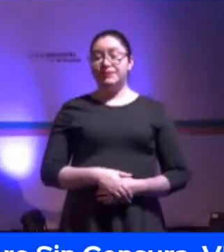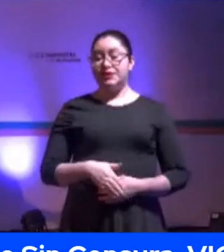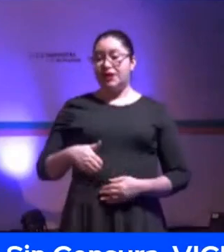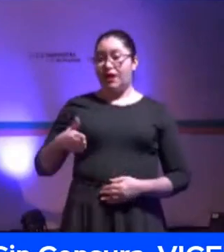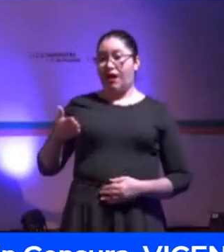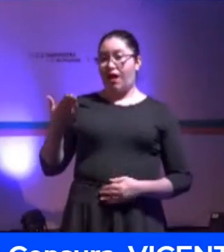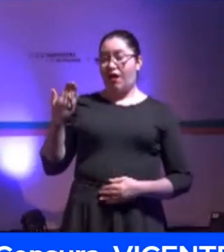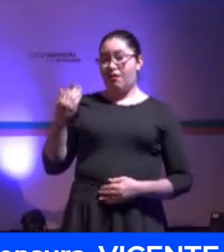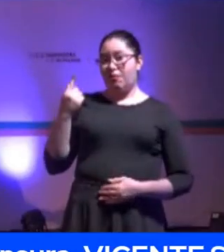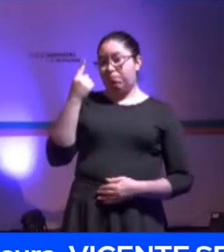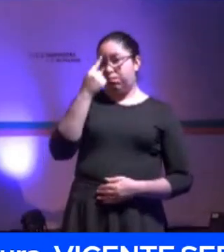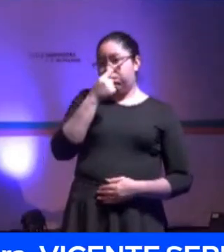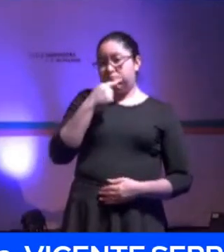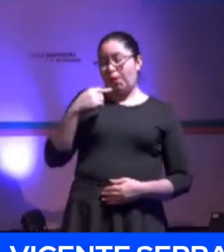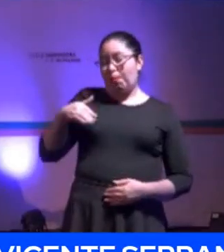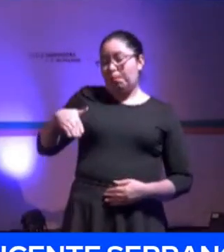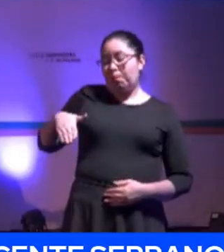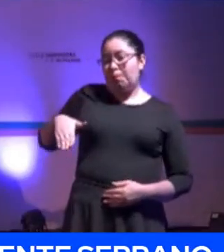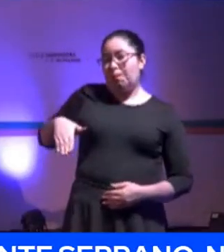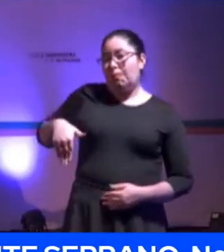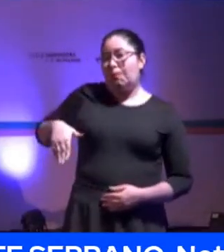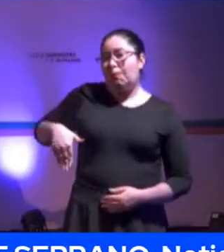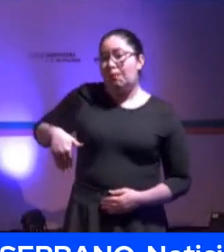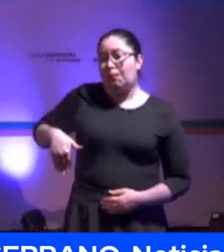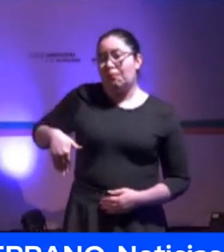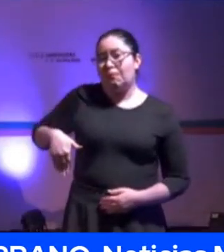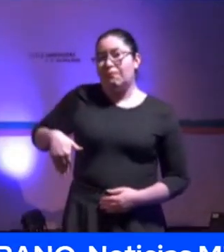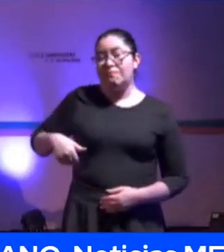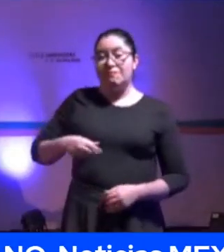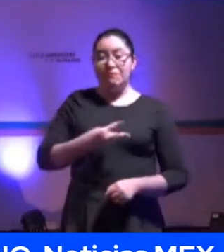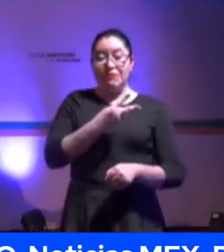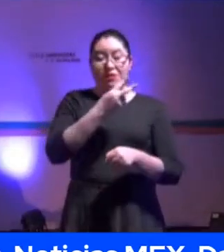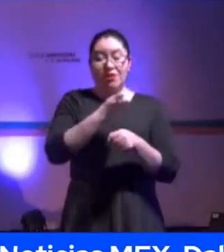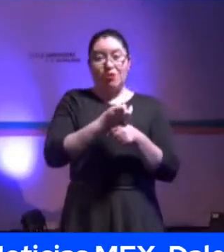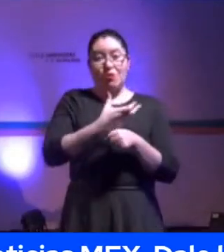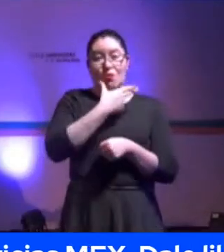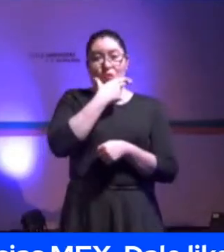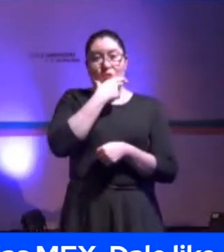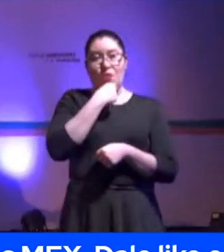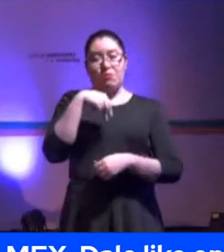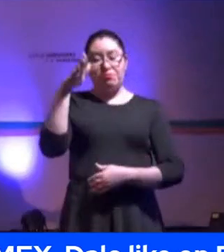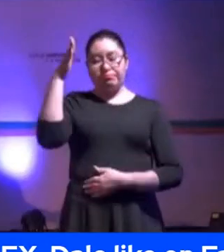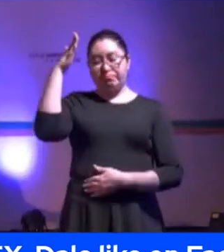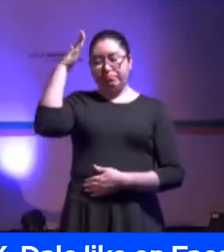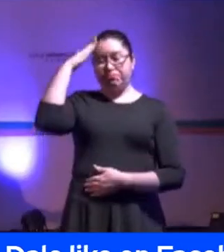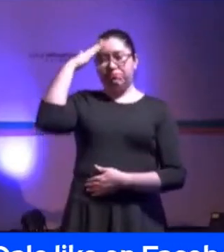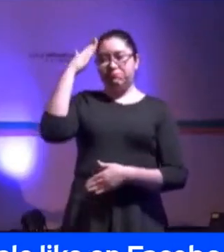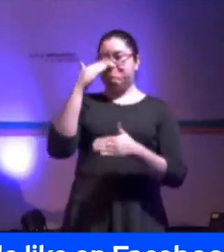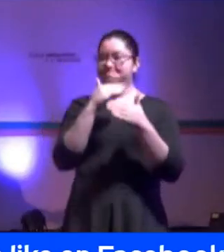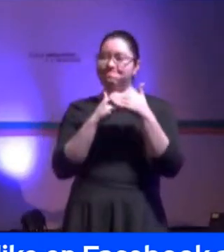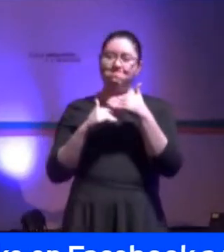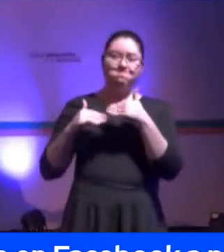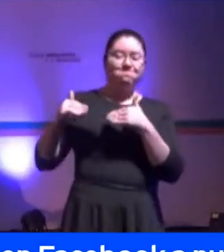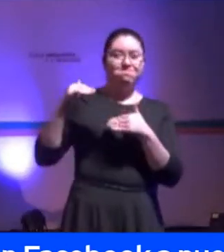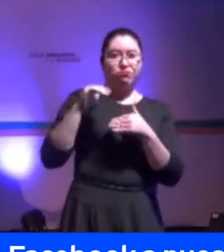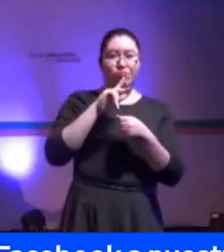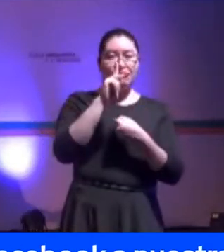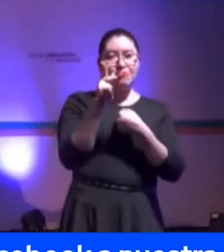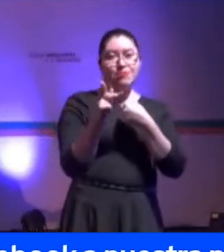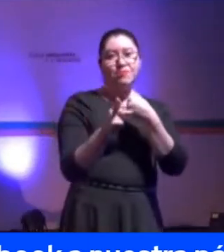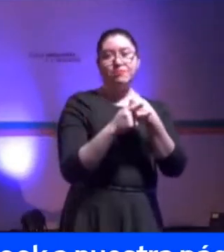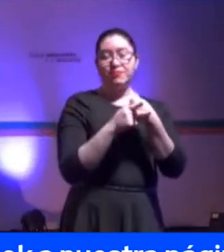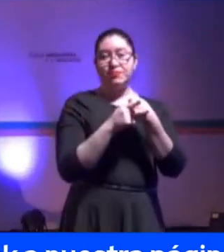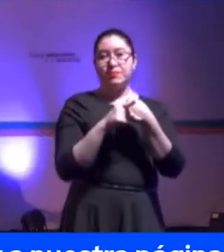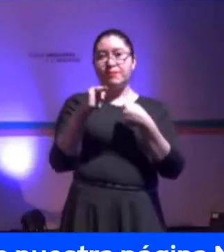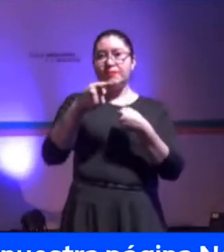de unas horas, el segundo hombre más poderoso del país estaba caminando por